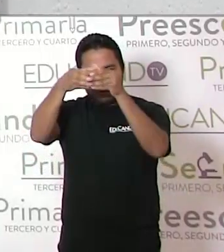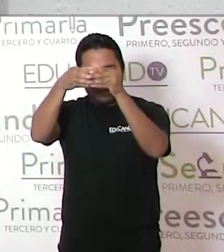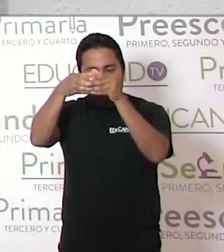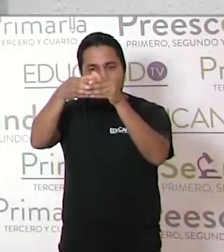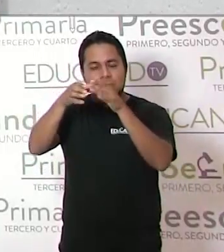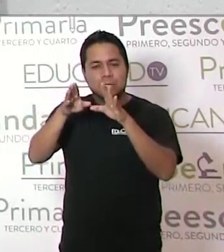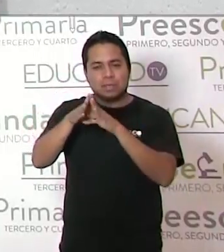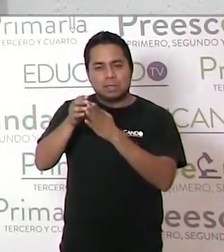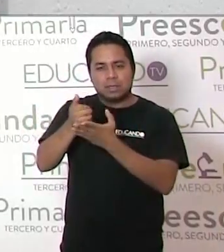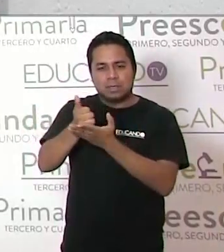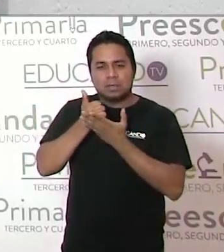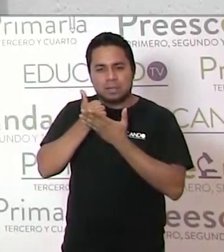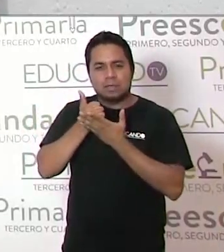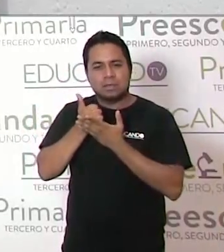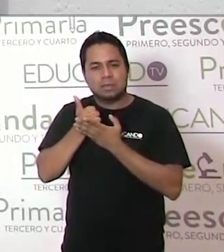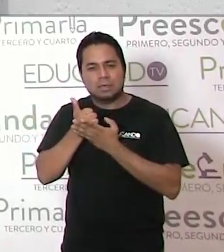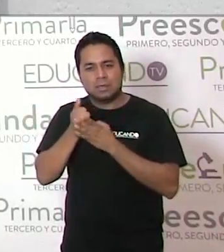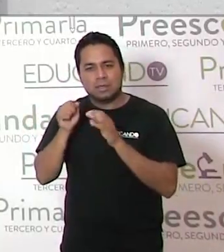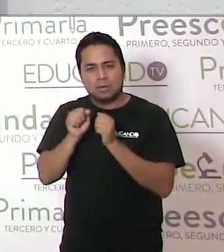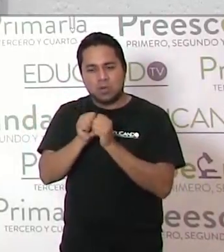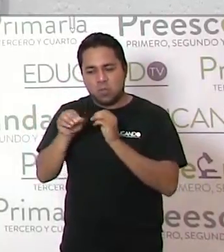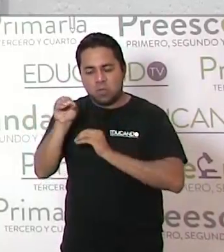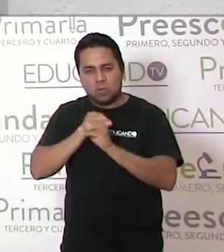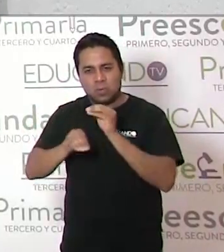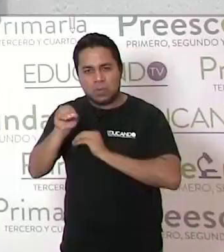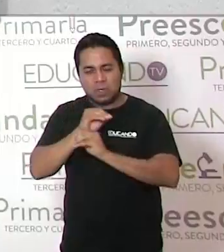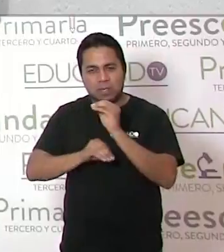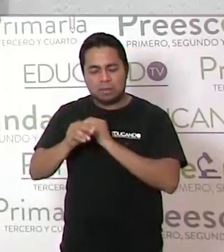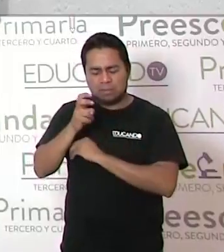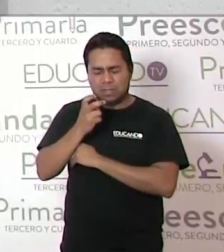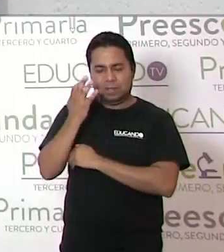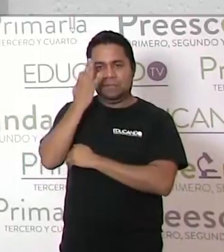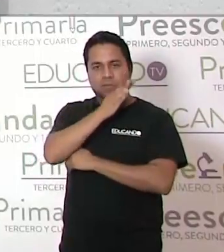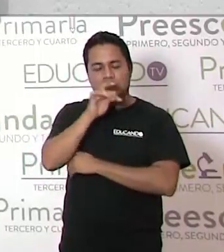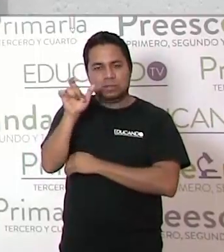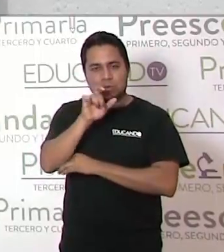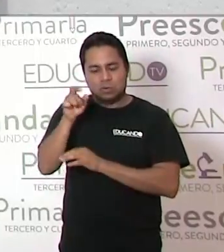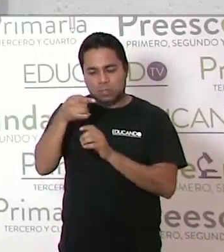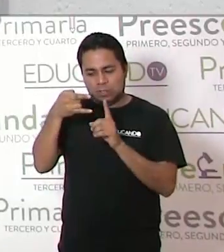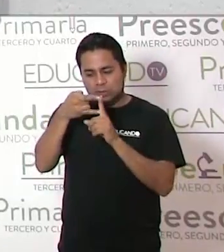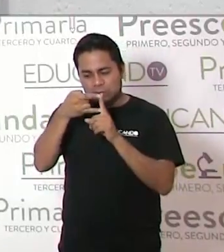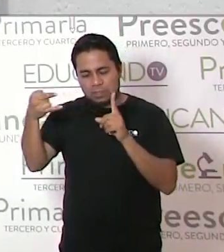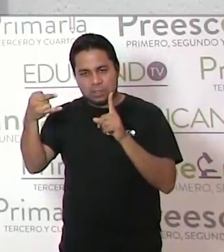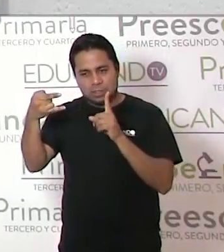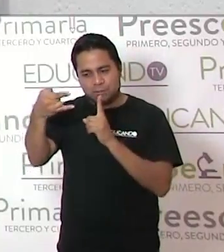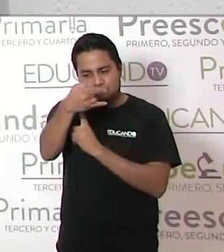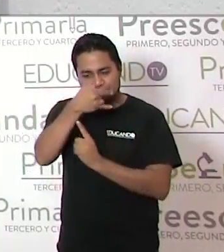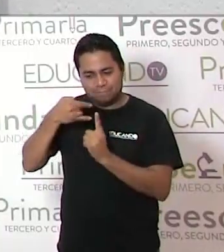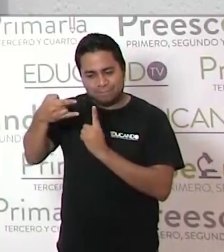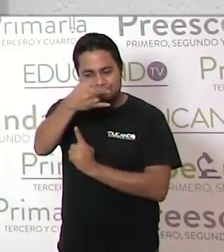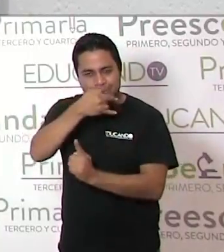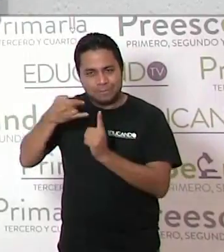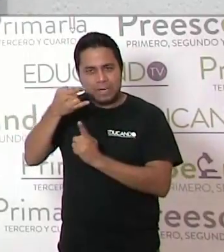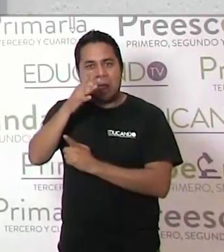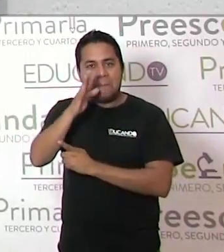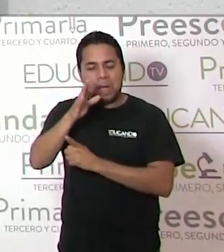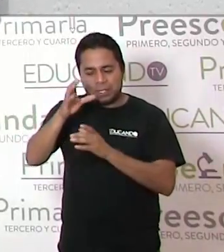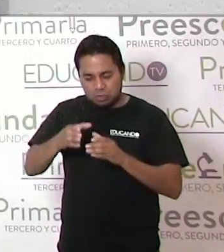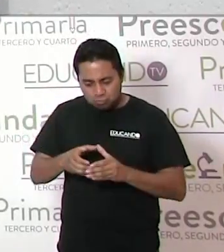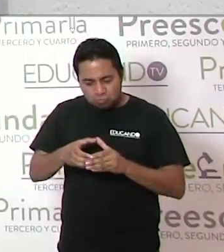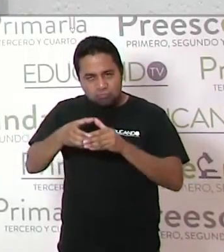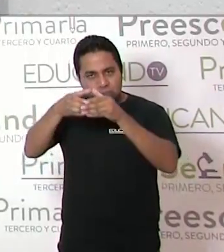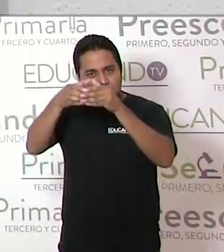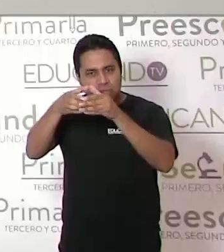vista nos engaña con el movimiento y estos, al girar un rectángulo, se genera un cilindro.